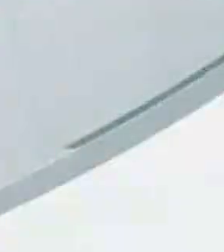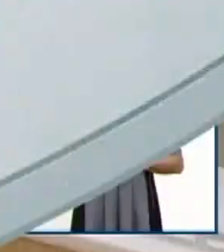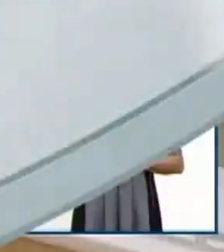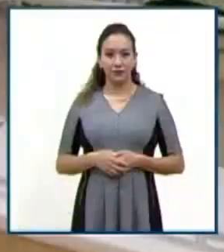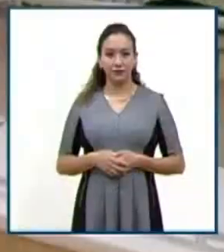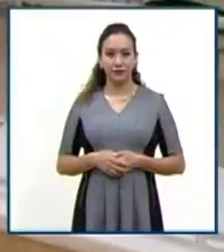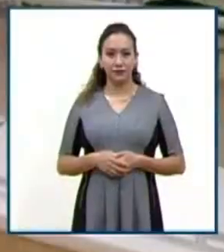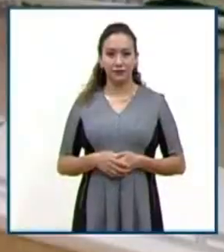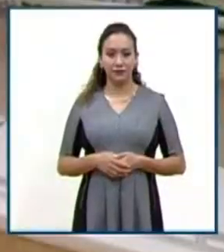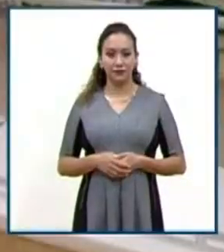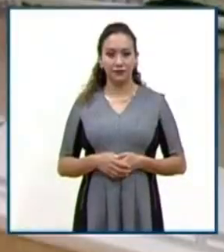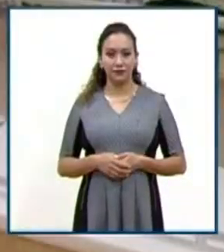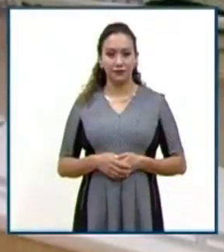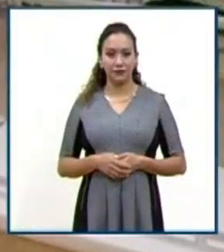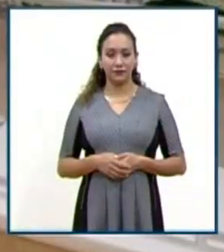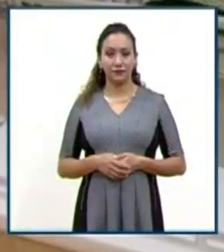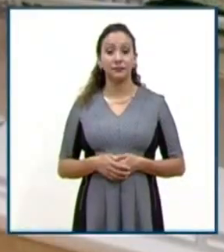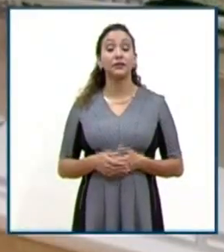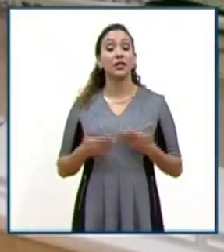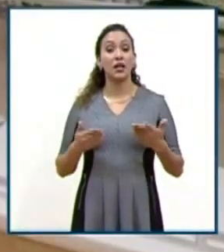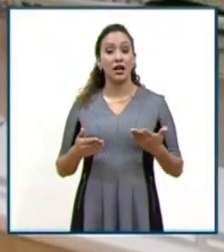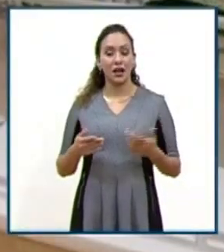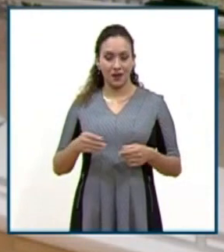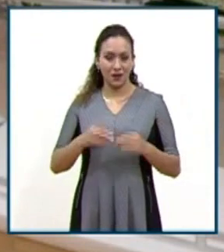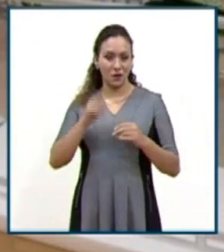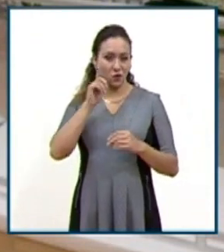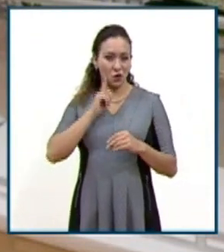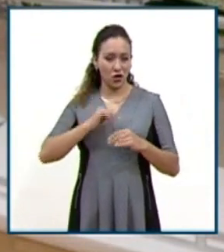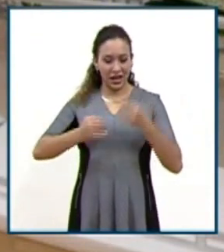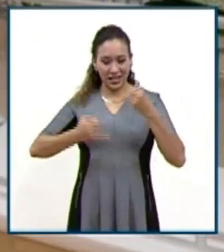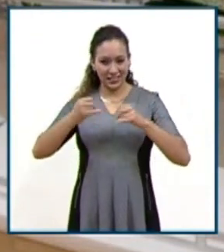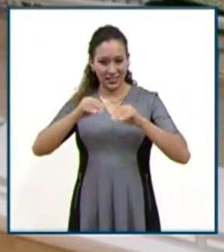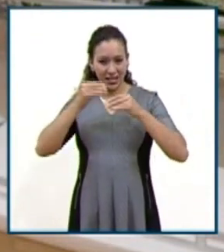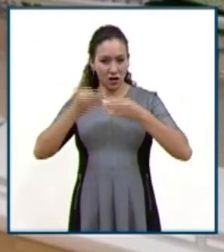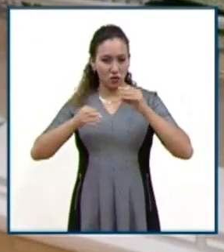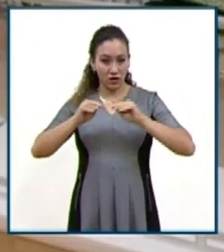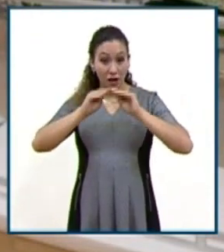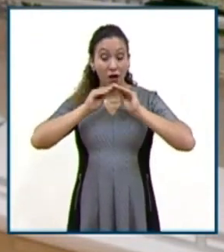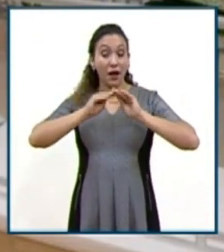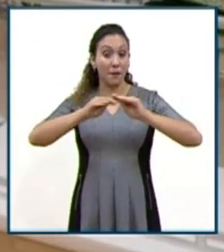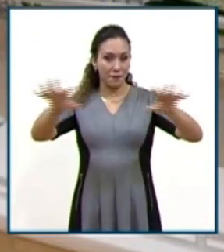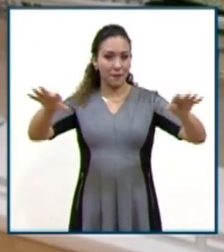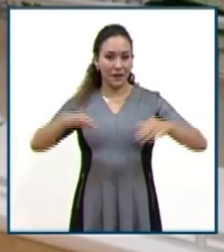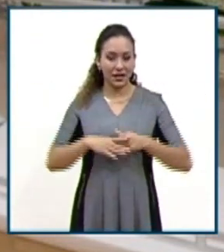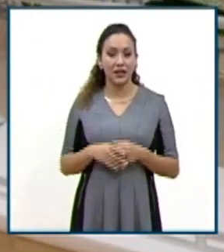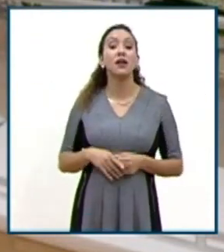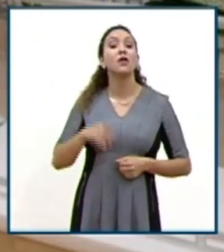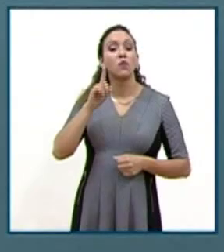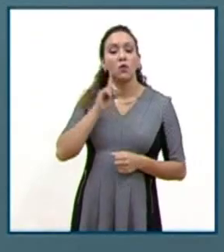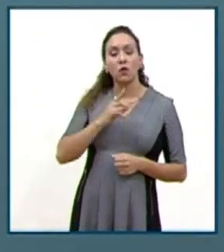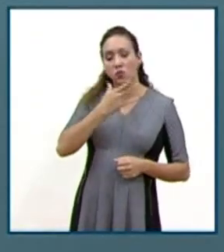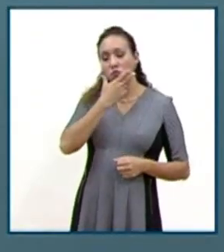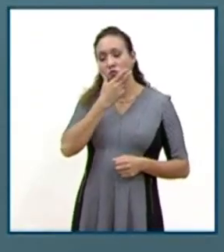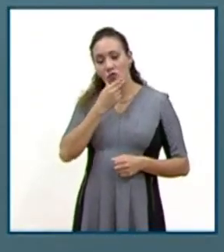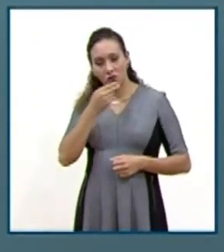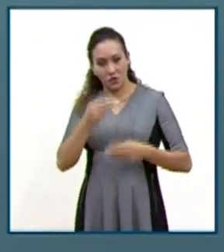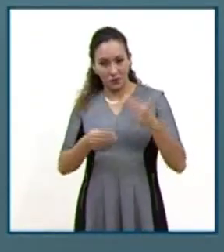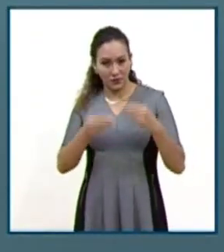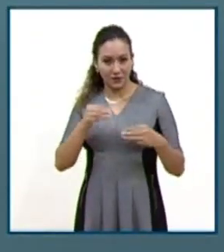el desplazamiento, proteger y brindar asistencia a los afectados, facilitar la asistencia humanitaria y facilitar el